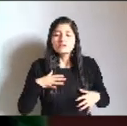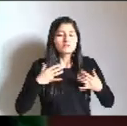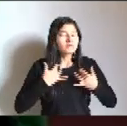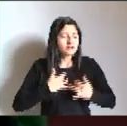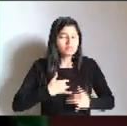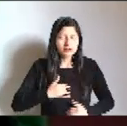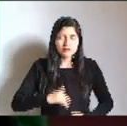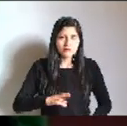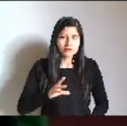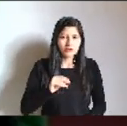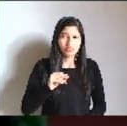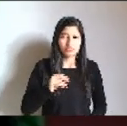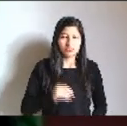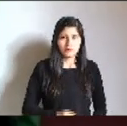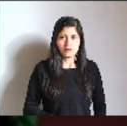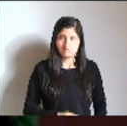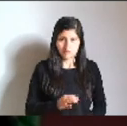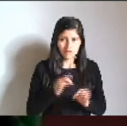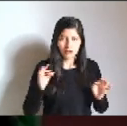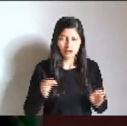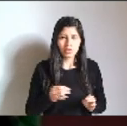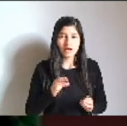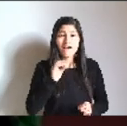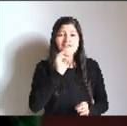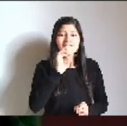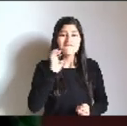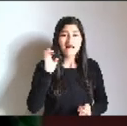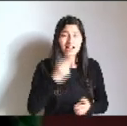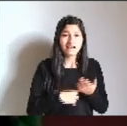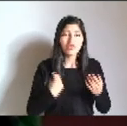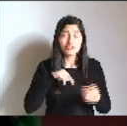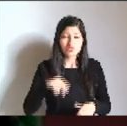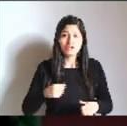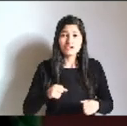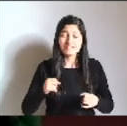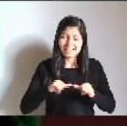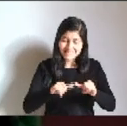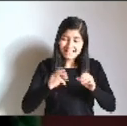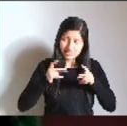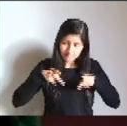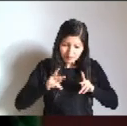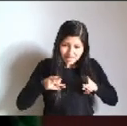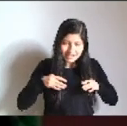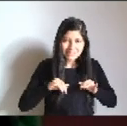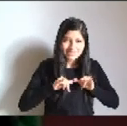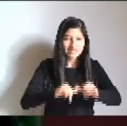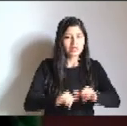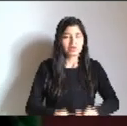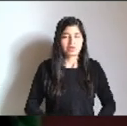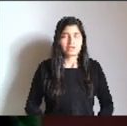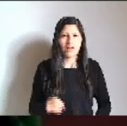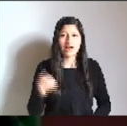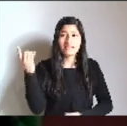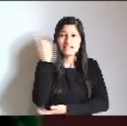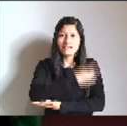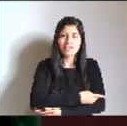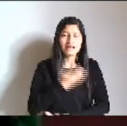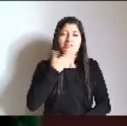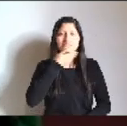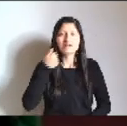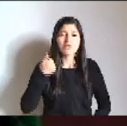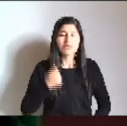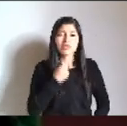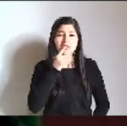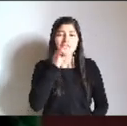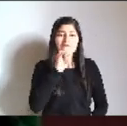en el sinsentido. Es la fe que nos anima a caminar peregrinos en busca de días mejores.